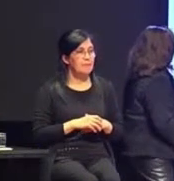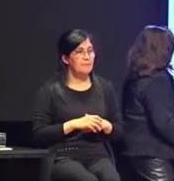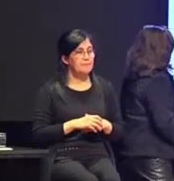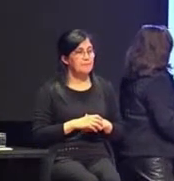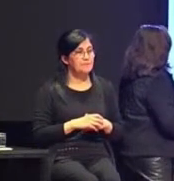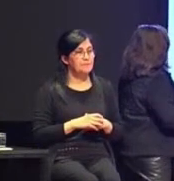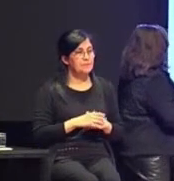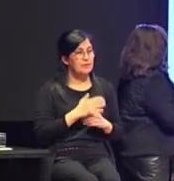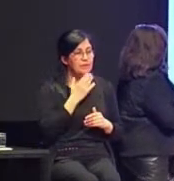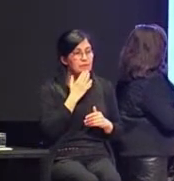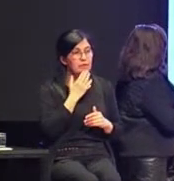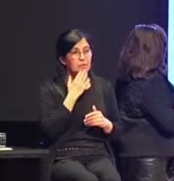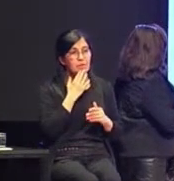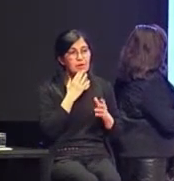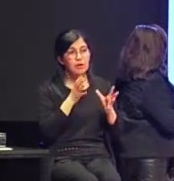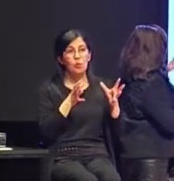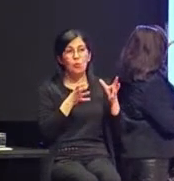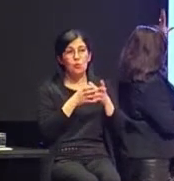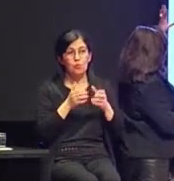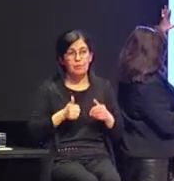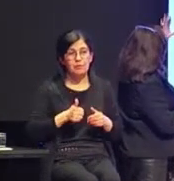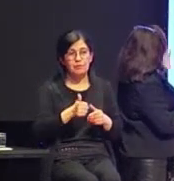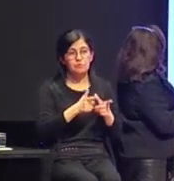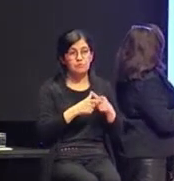Parte de la Dirección Nacional de Enfermería.